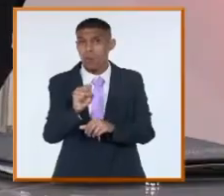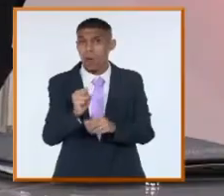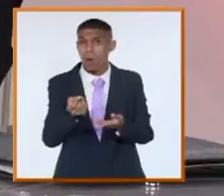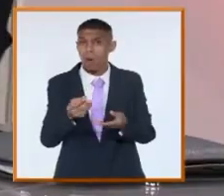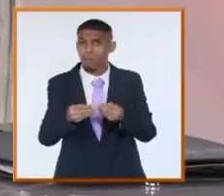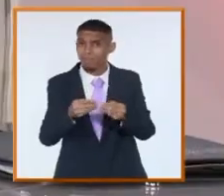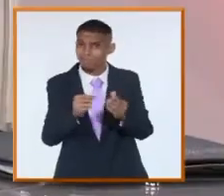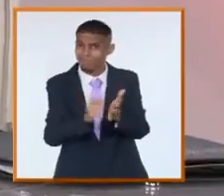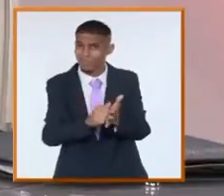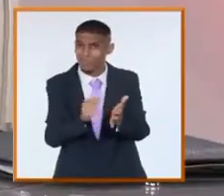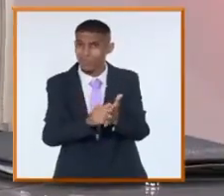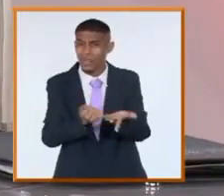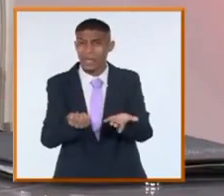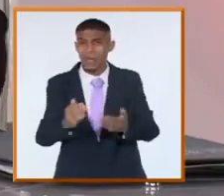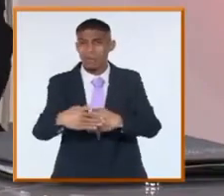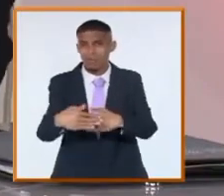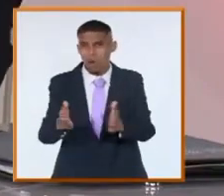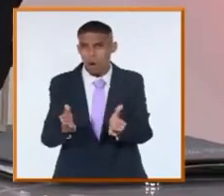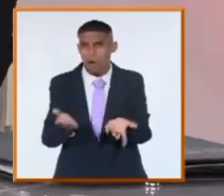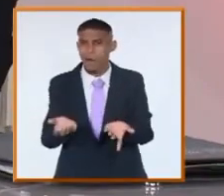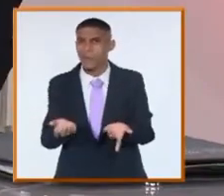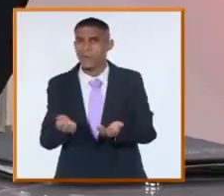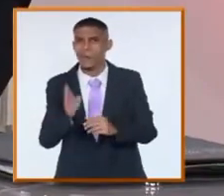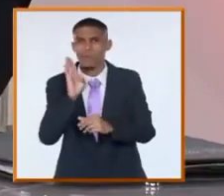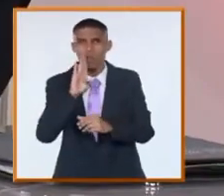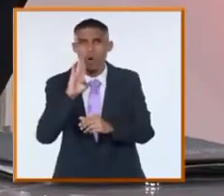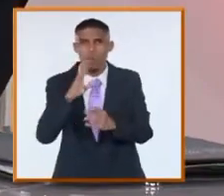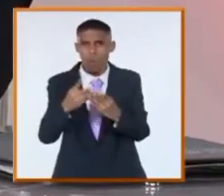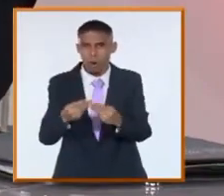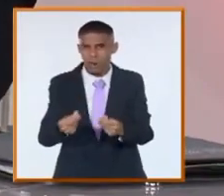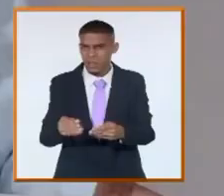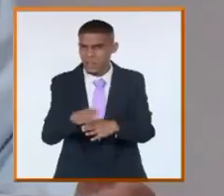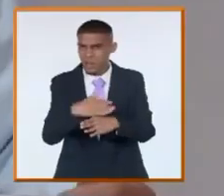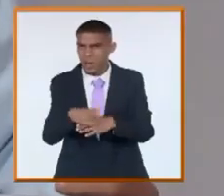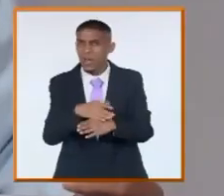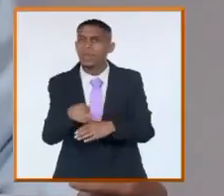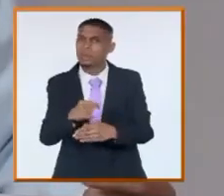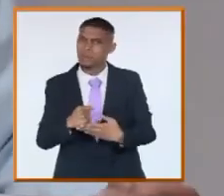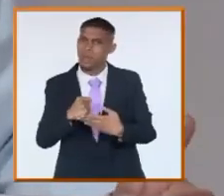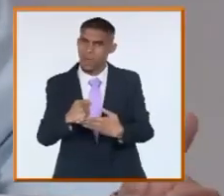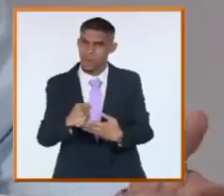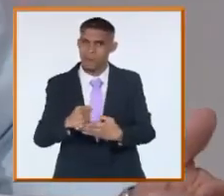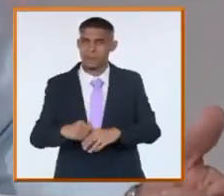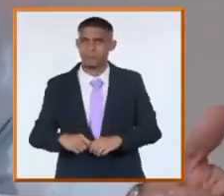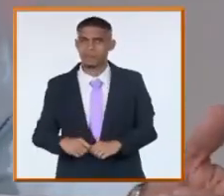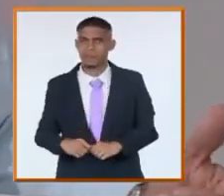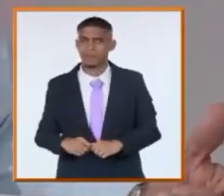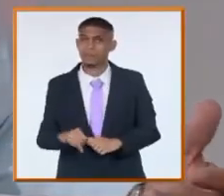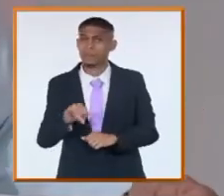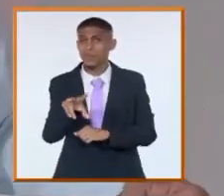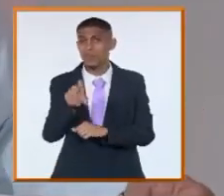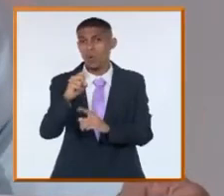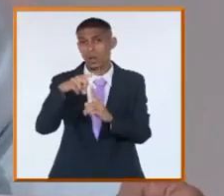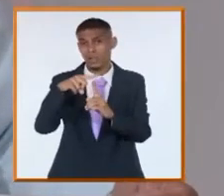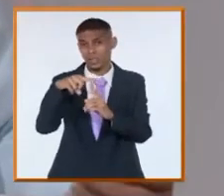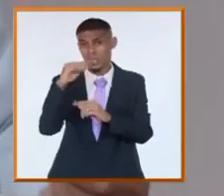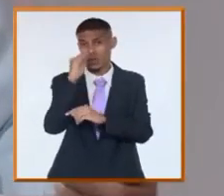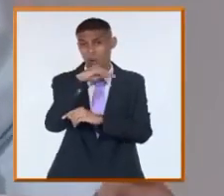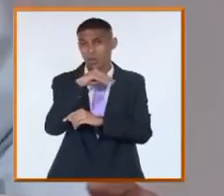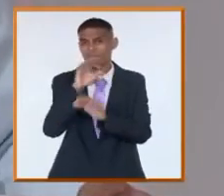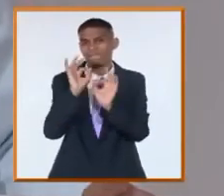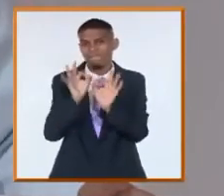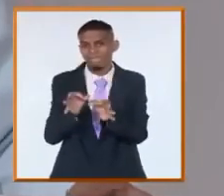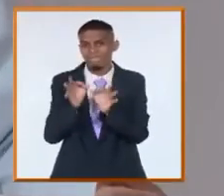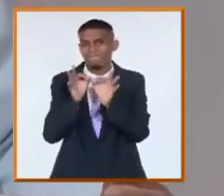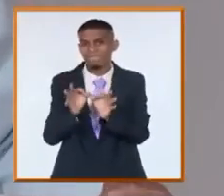también las maneras constructivas más las tecnologías que se van que se van a desarrollar claro por supuesto y además las nuevas tecnologías siempre van